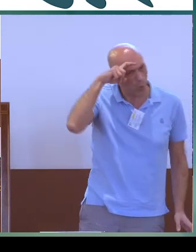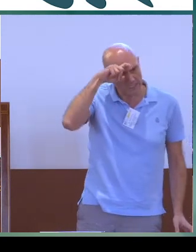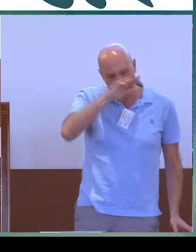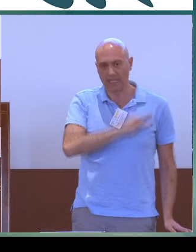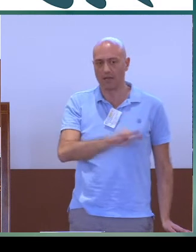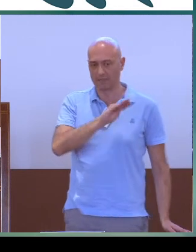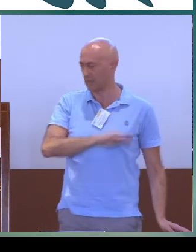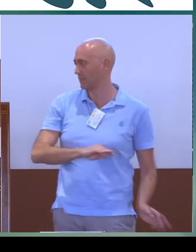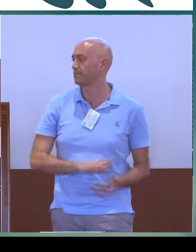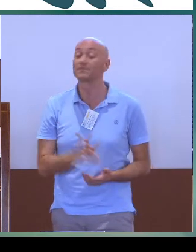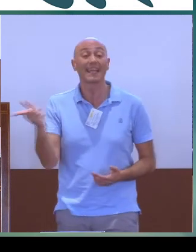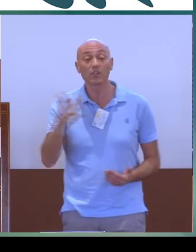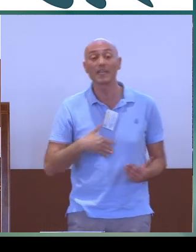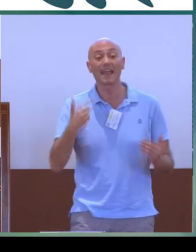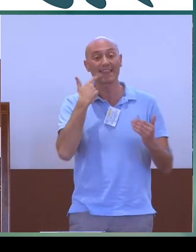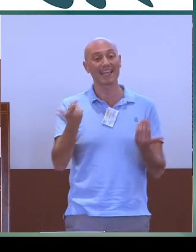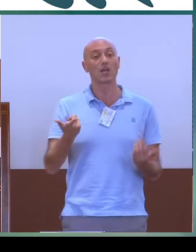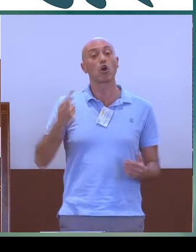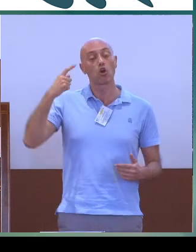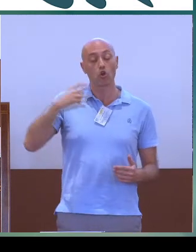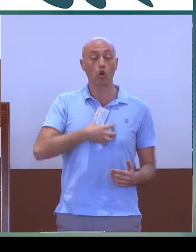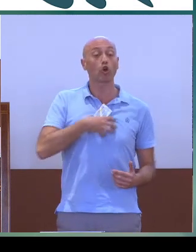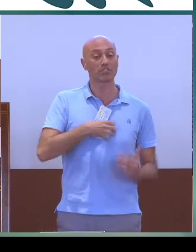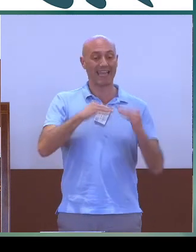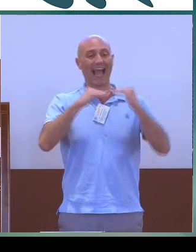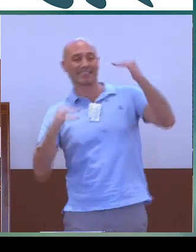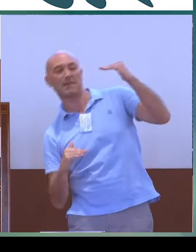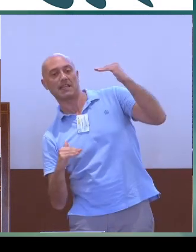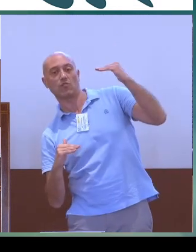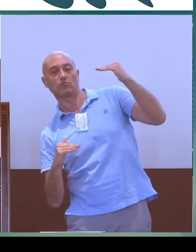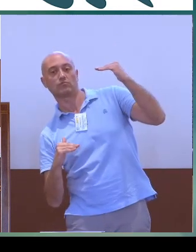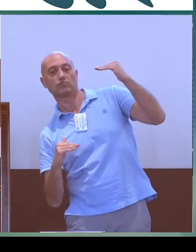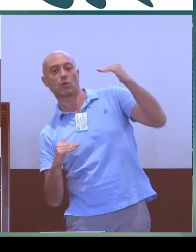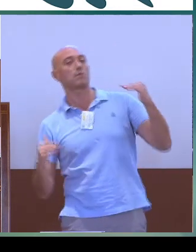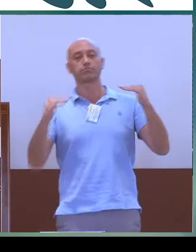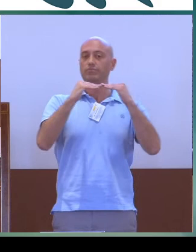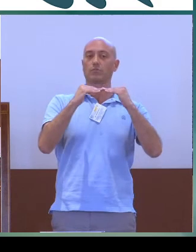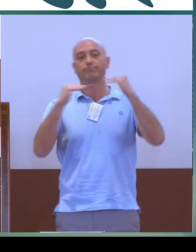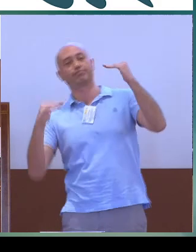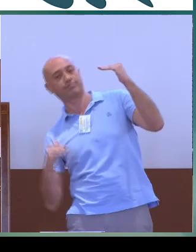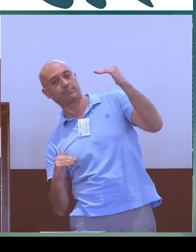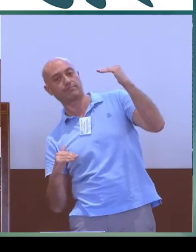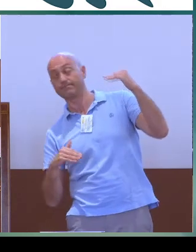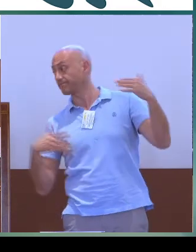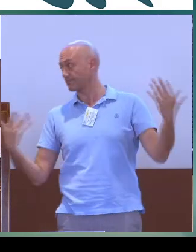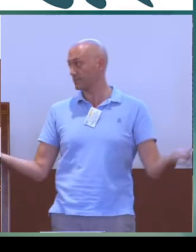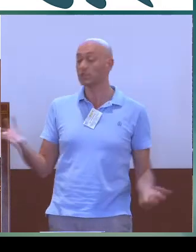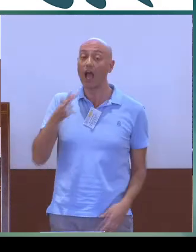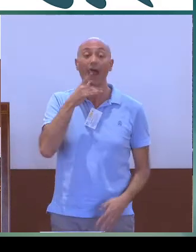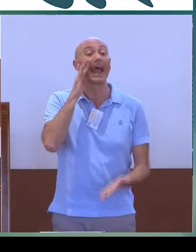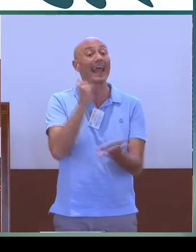dirección. ¿Vale? Y con el experimento 2, el objetivo es investigar si hay este